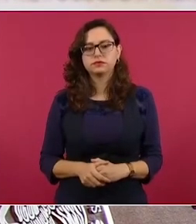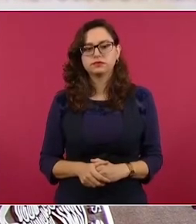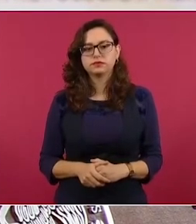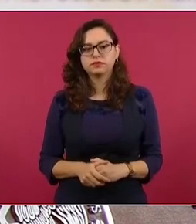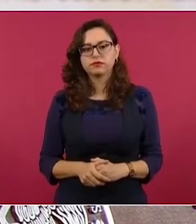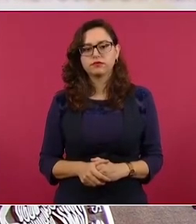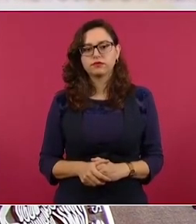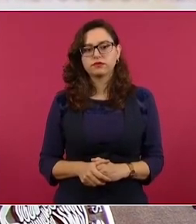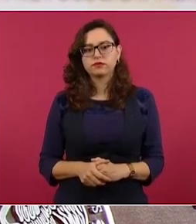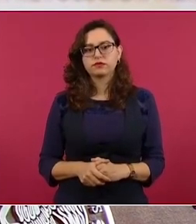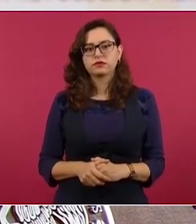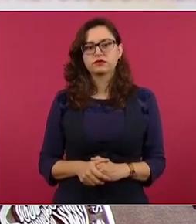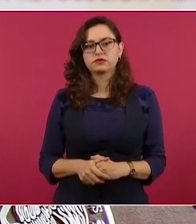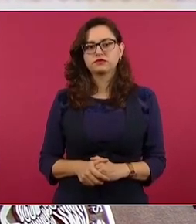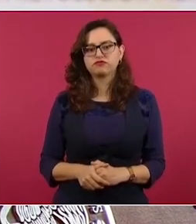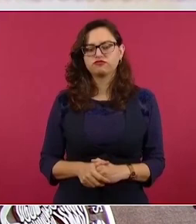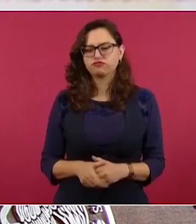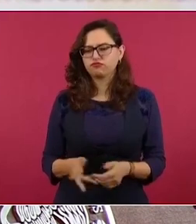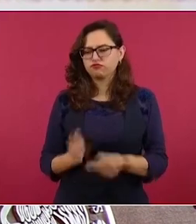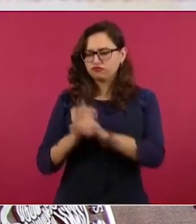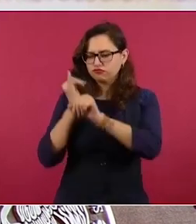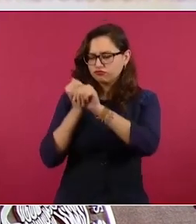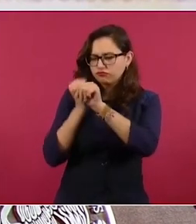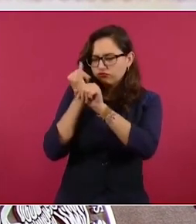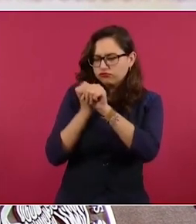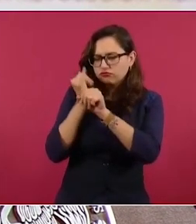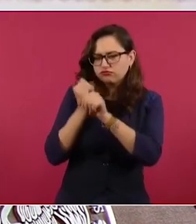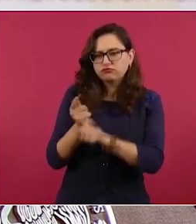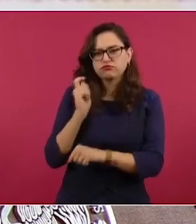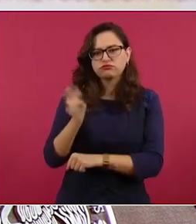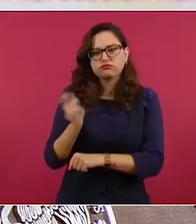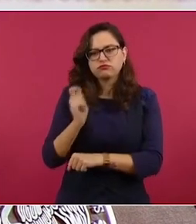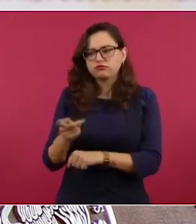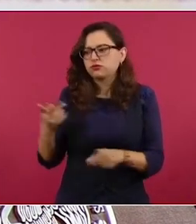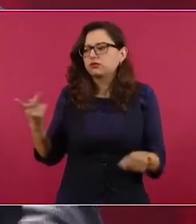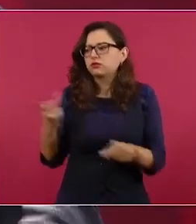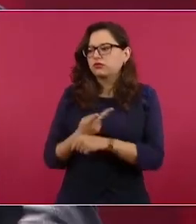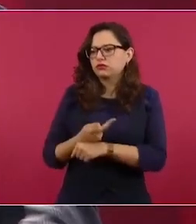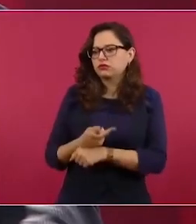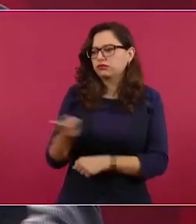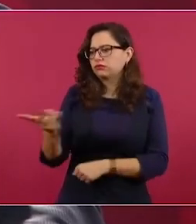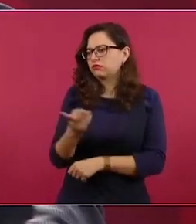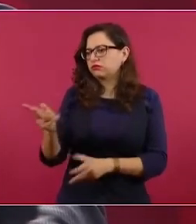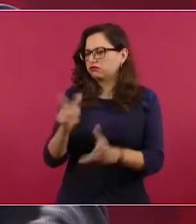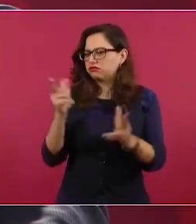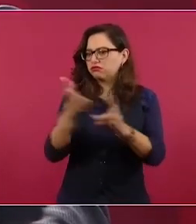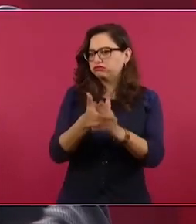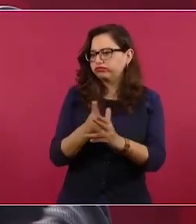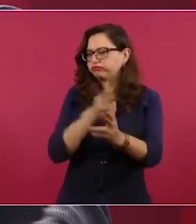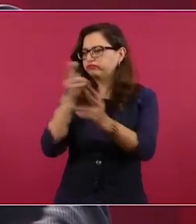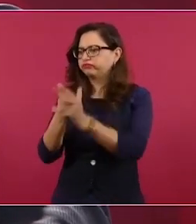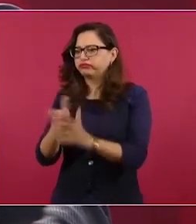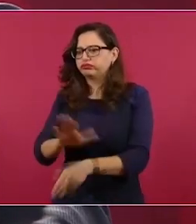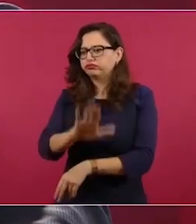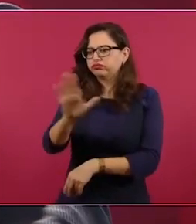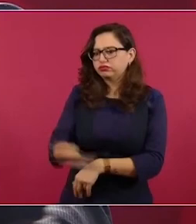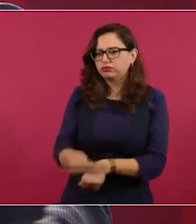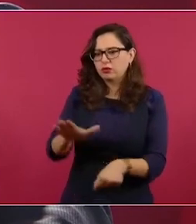Estamos haciendo la investigación, se está trabajando con ese propósito.